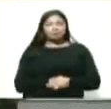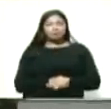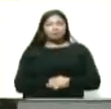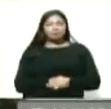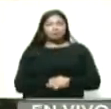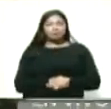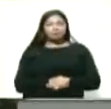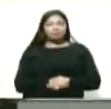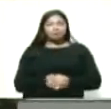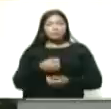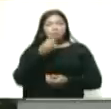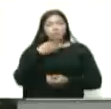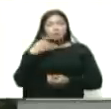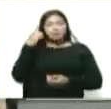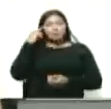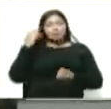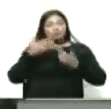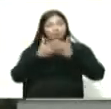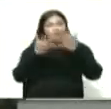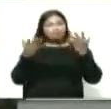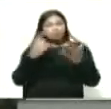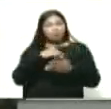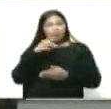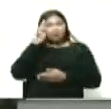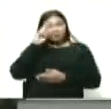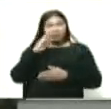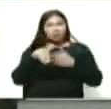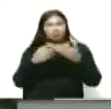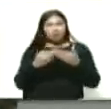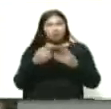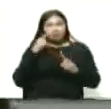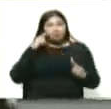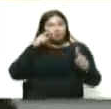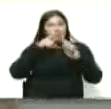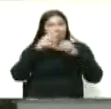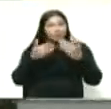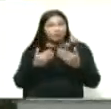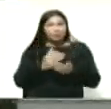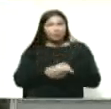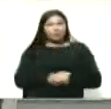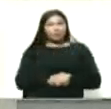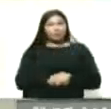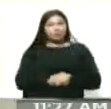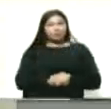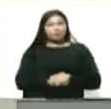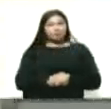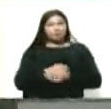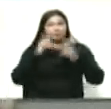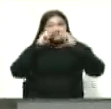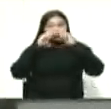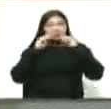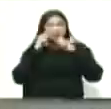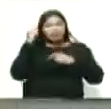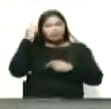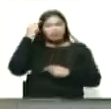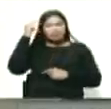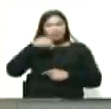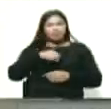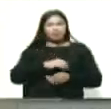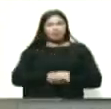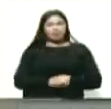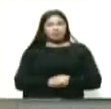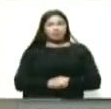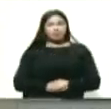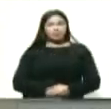Buenos días, tengan todos ustedes, con el debido respeto, nos quitamos esta obligatoria mascarilla el día de hoy,